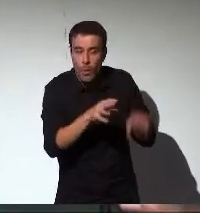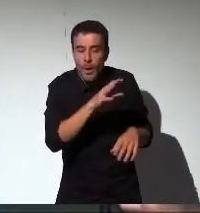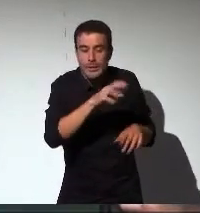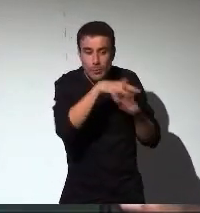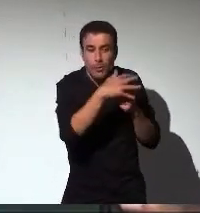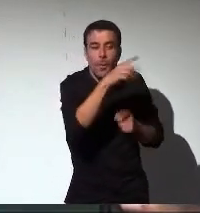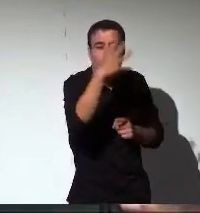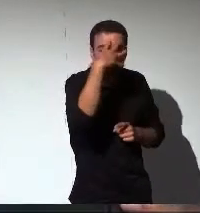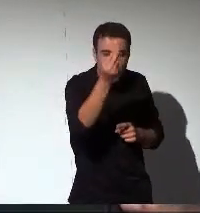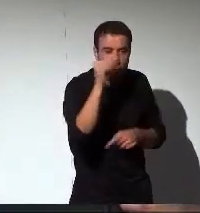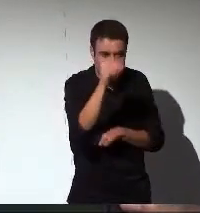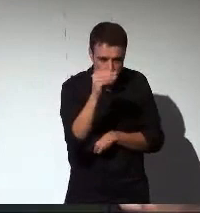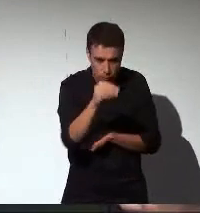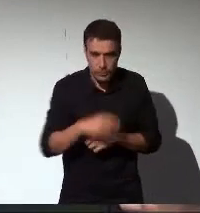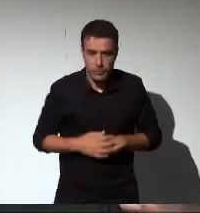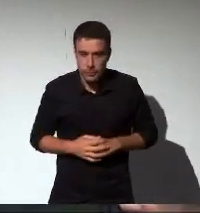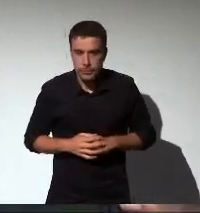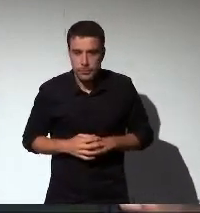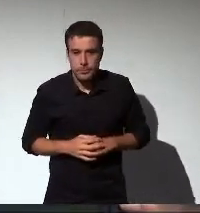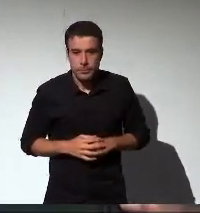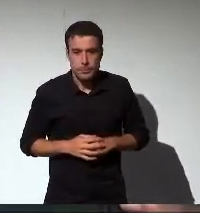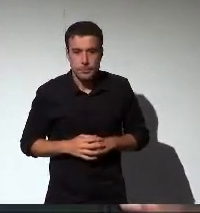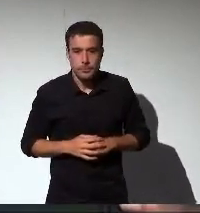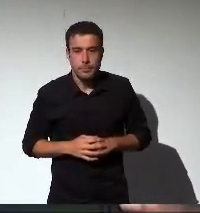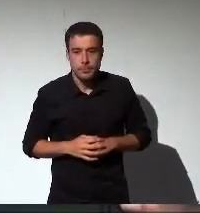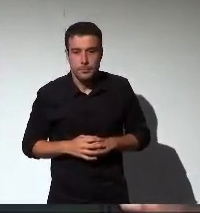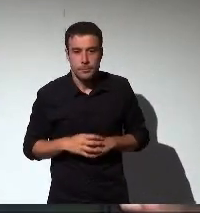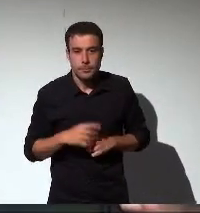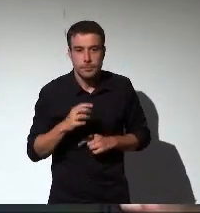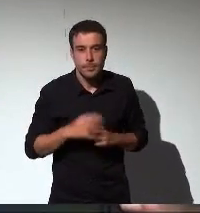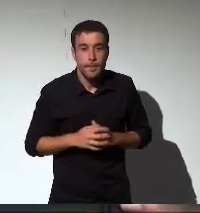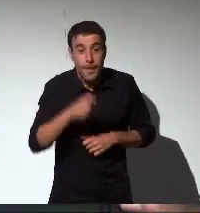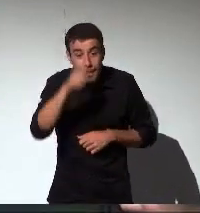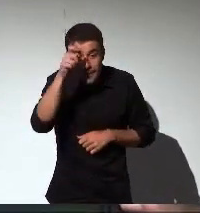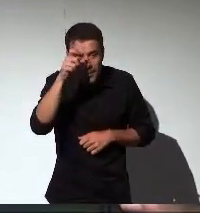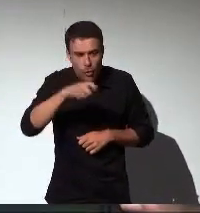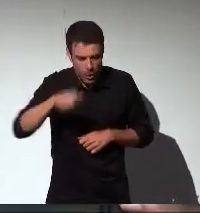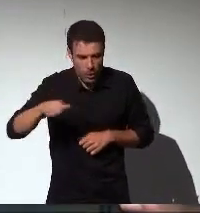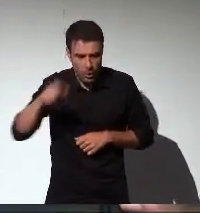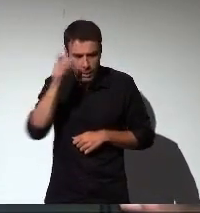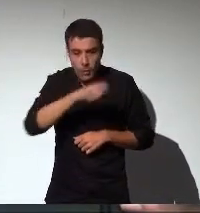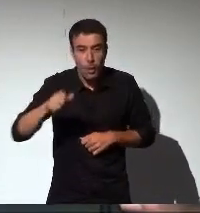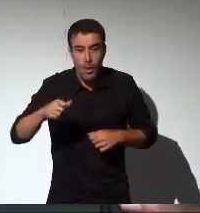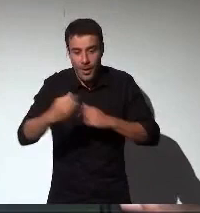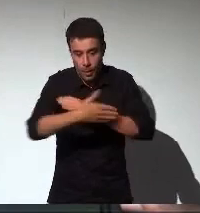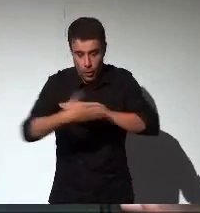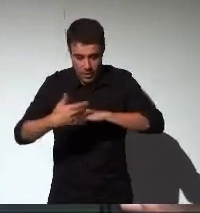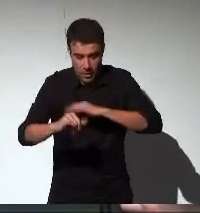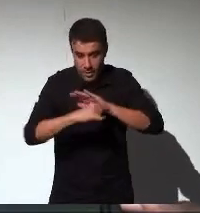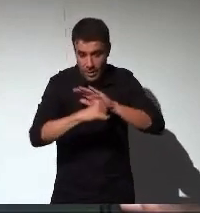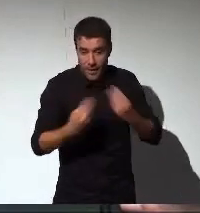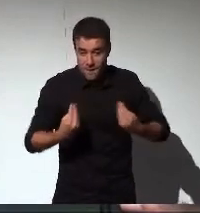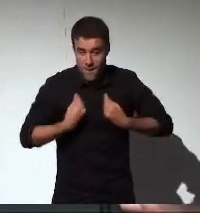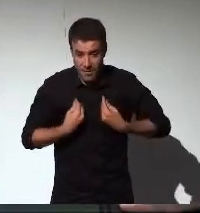el porcentaje de población que tiene que abandonar las costas donde actualmente vive, donde han crecido, porque sencillamente no van a